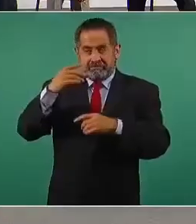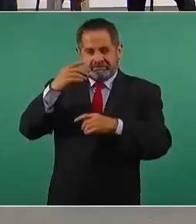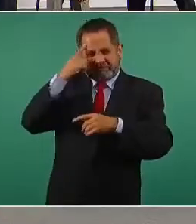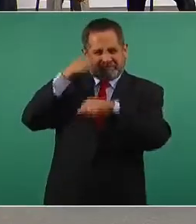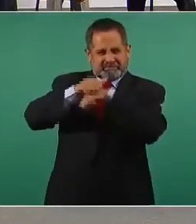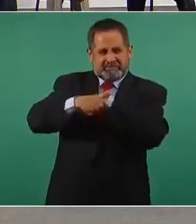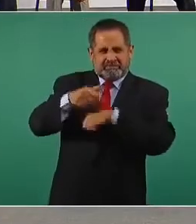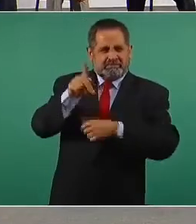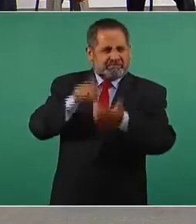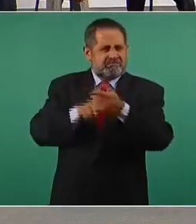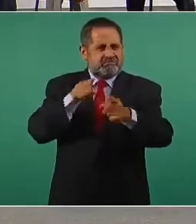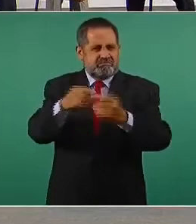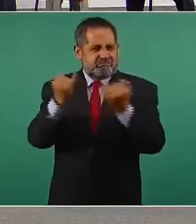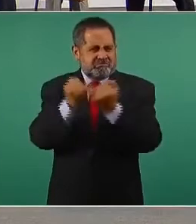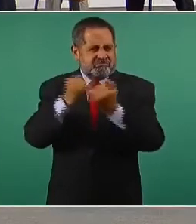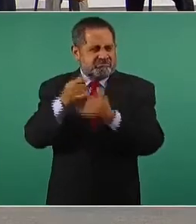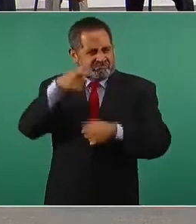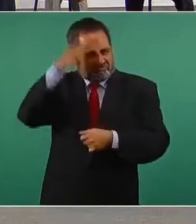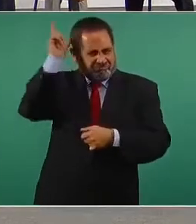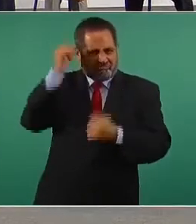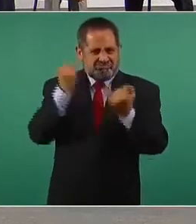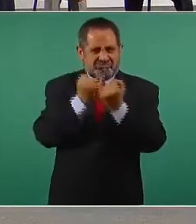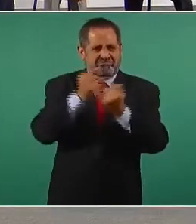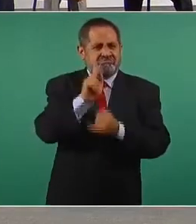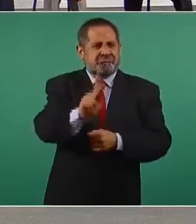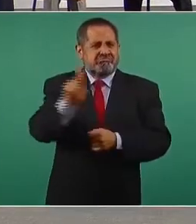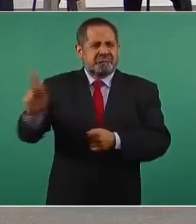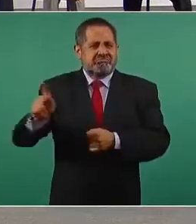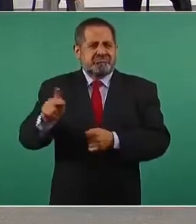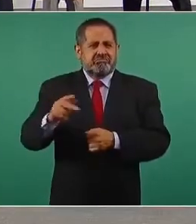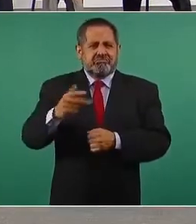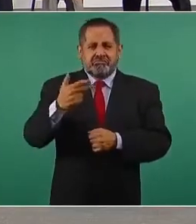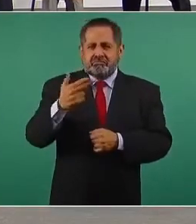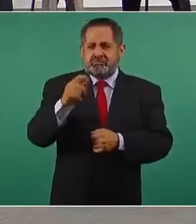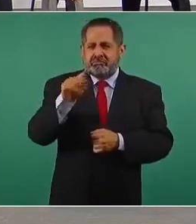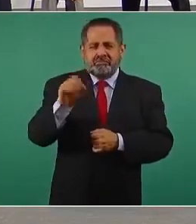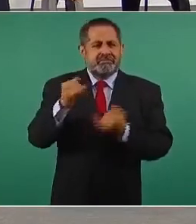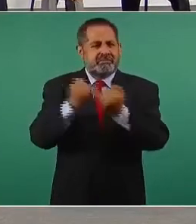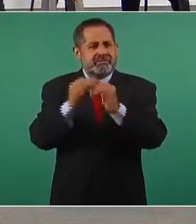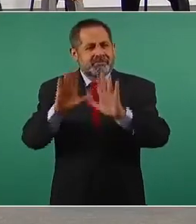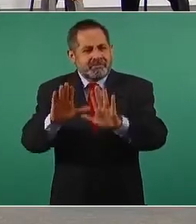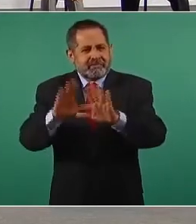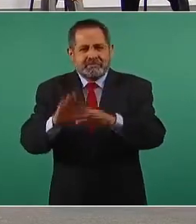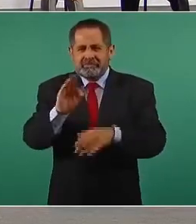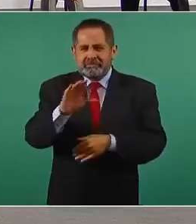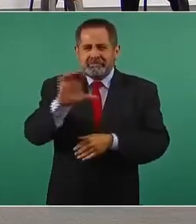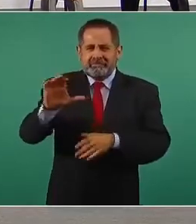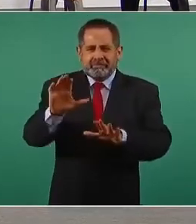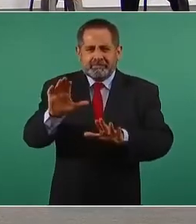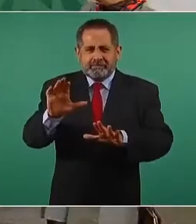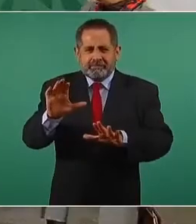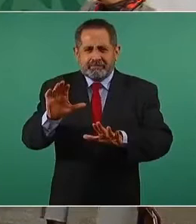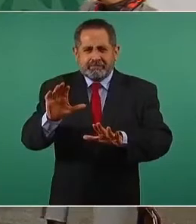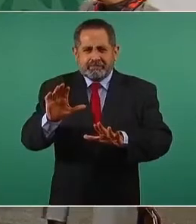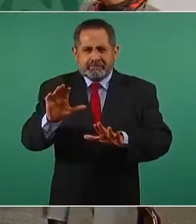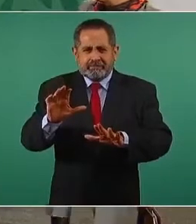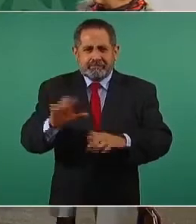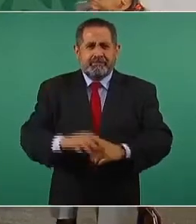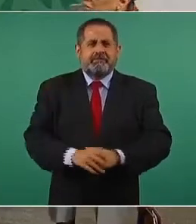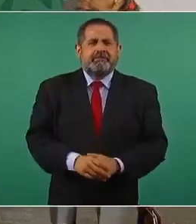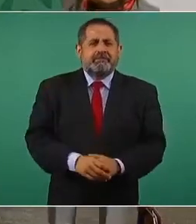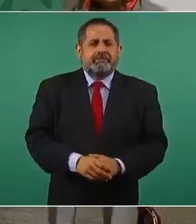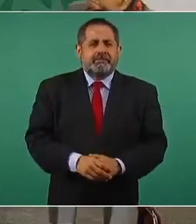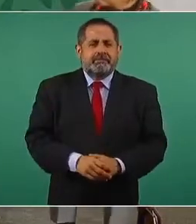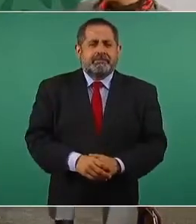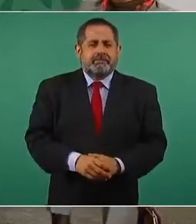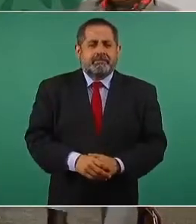él. Pero más loco que Victoriano Huerta. Ya cálmate, Calderón. Cuando tomes... No,